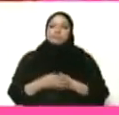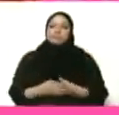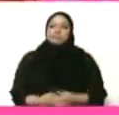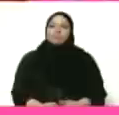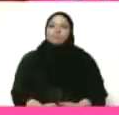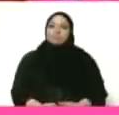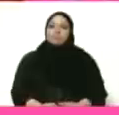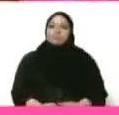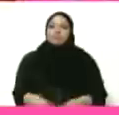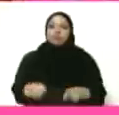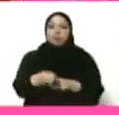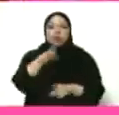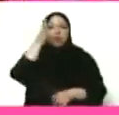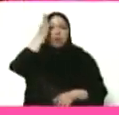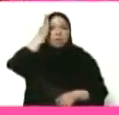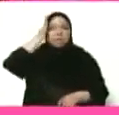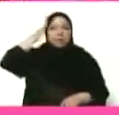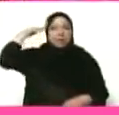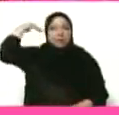Miranda